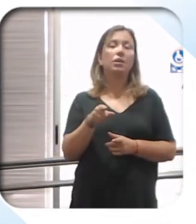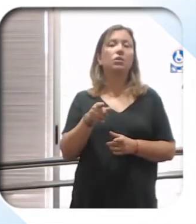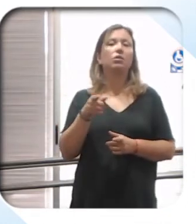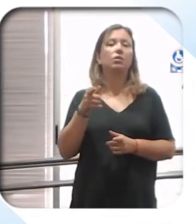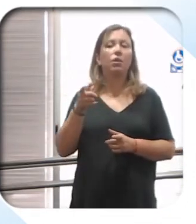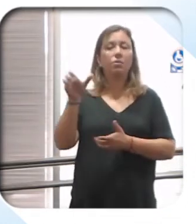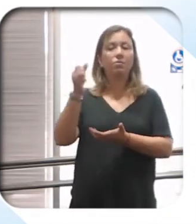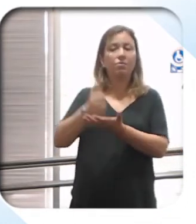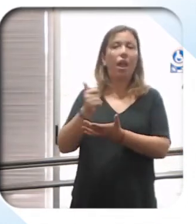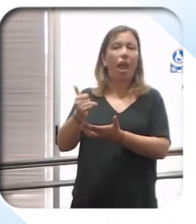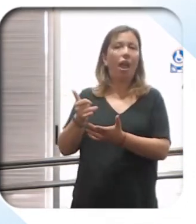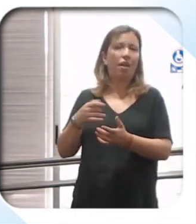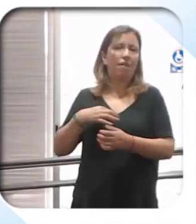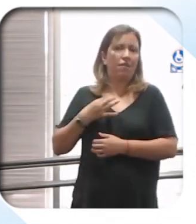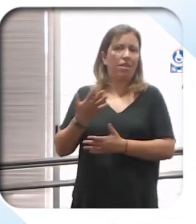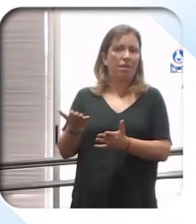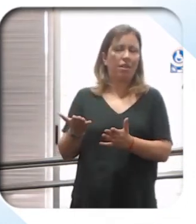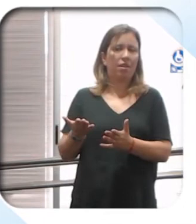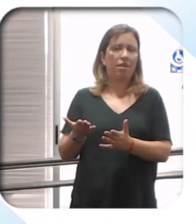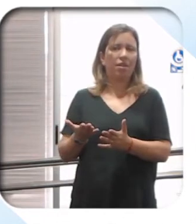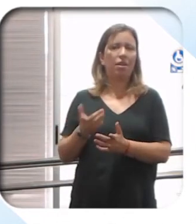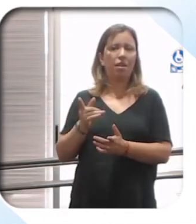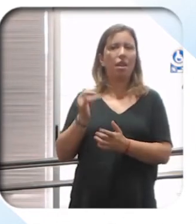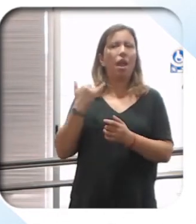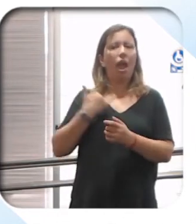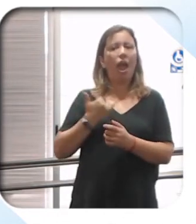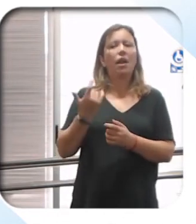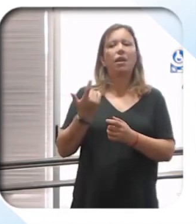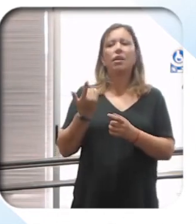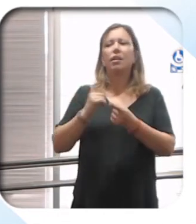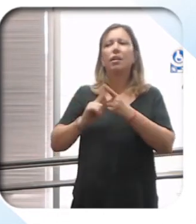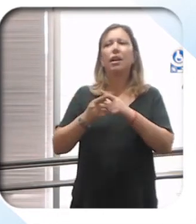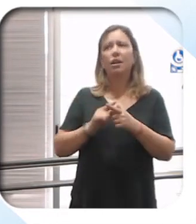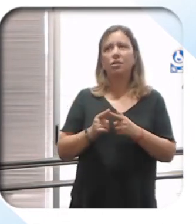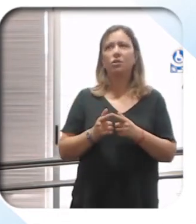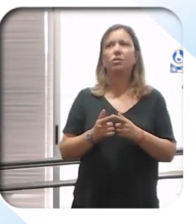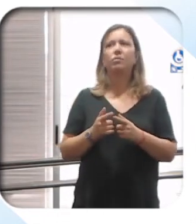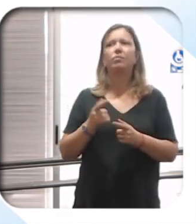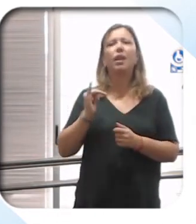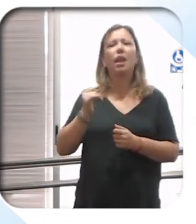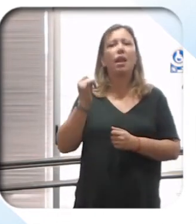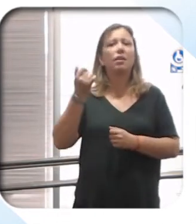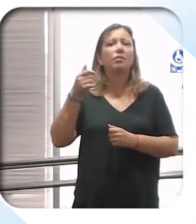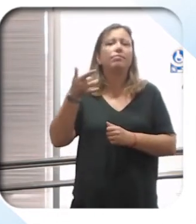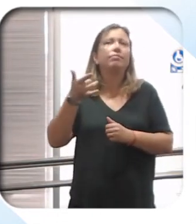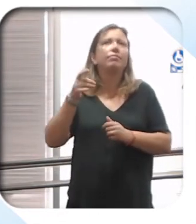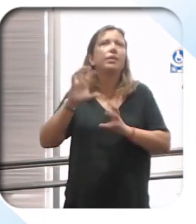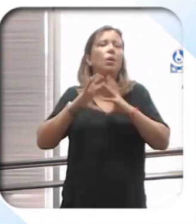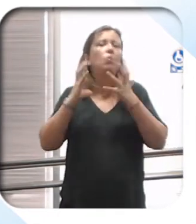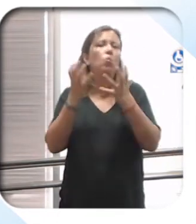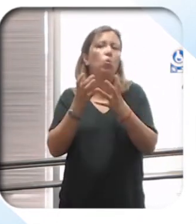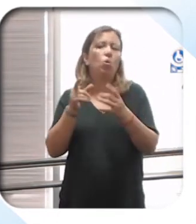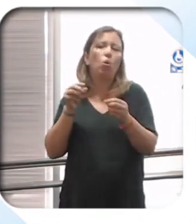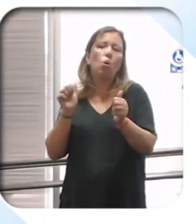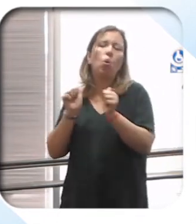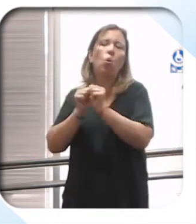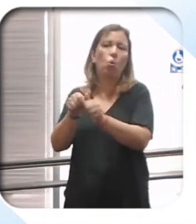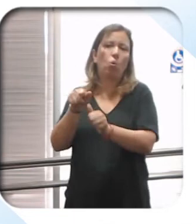vibra, y es esto. Existo, me relaciono, experimento el mundo desde y con él.